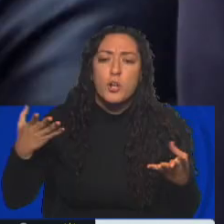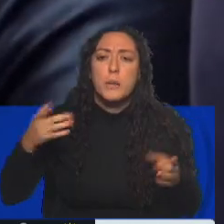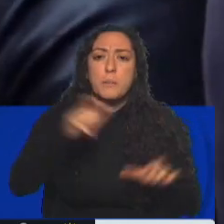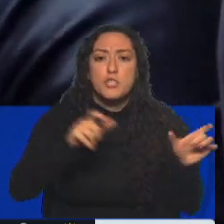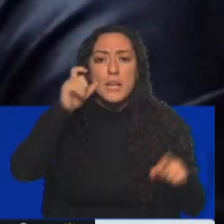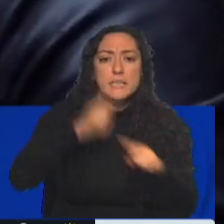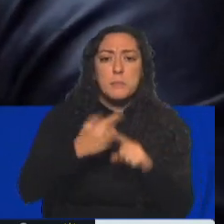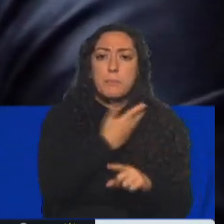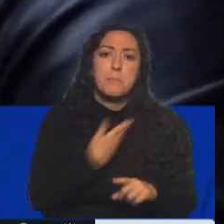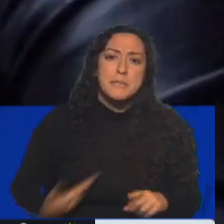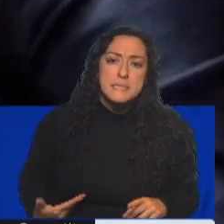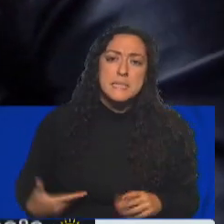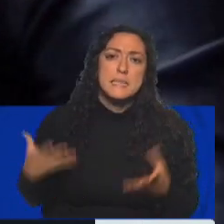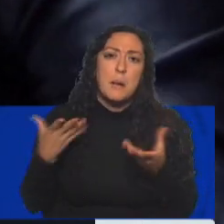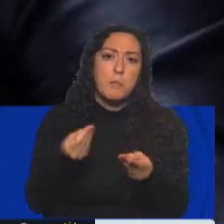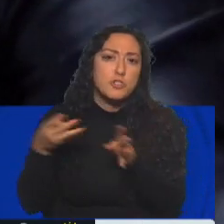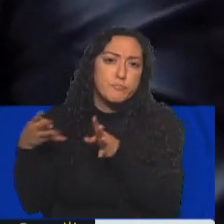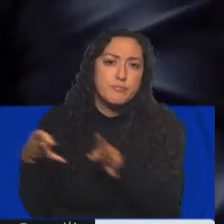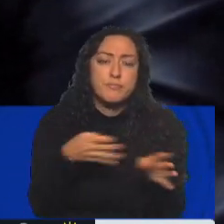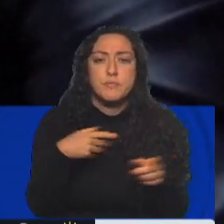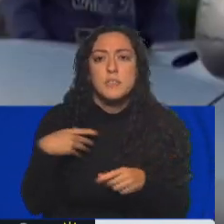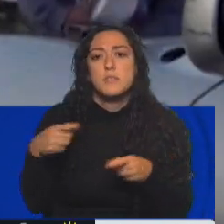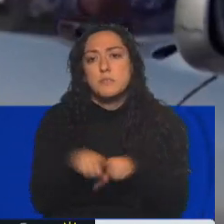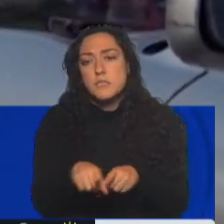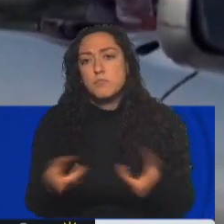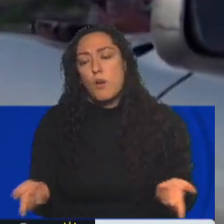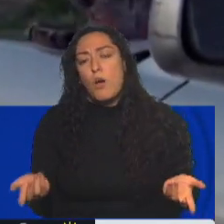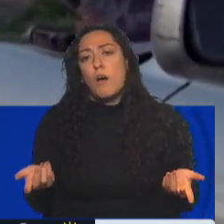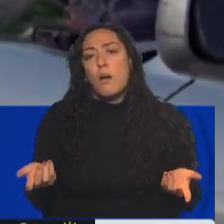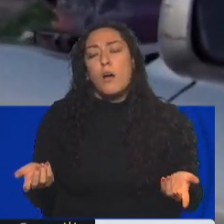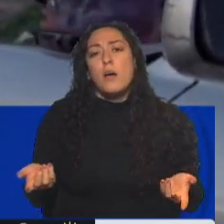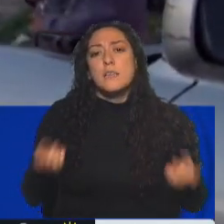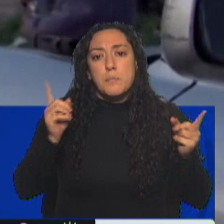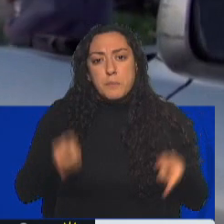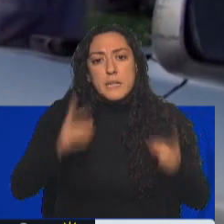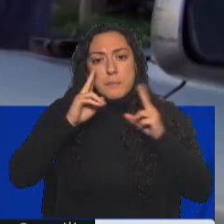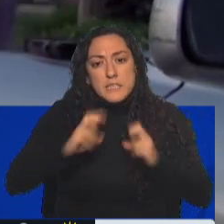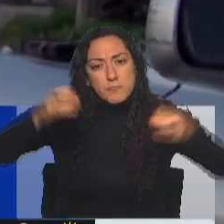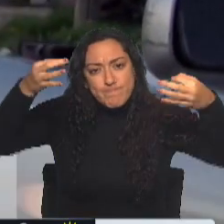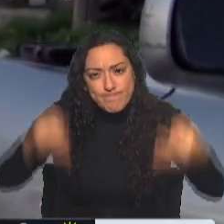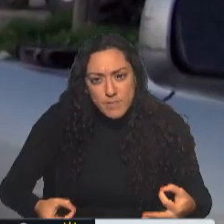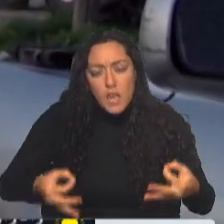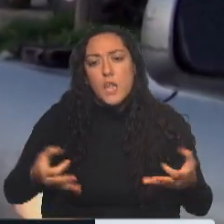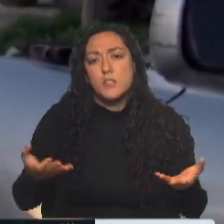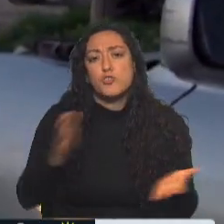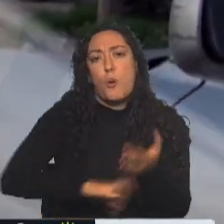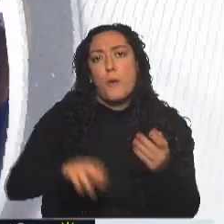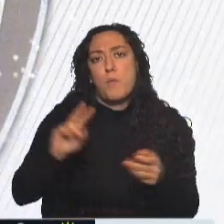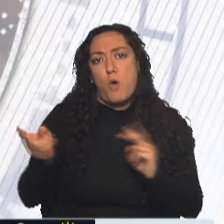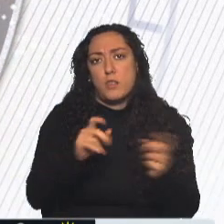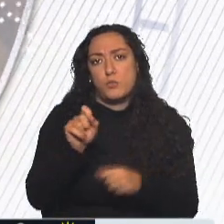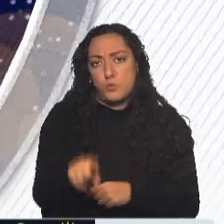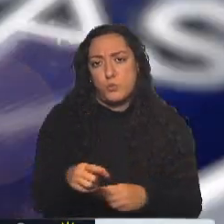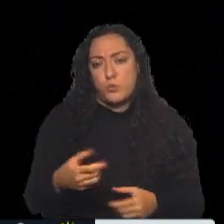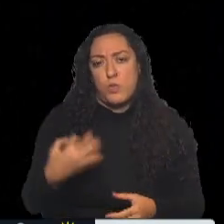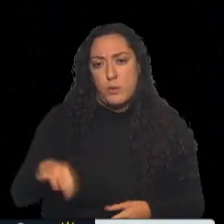del expresidente Bashar al-Assad. Además, reclamó una investigación creíble e independiente de esas muertes.